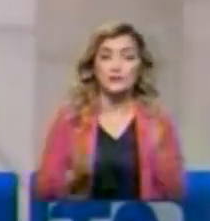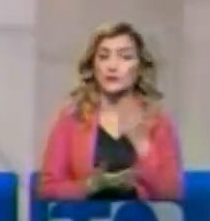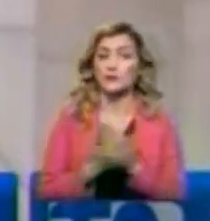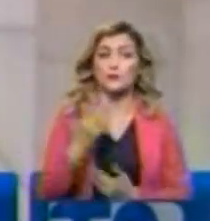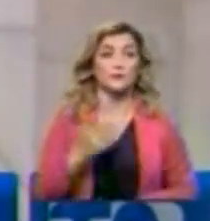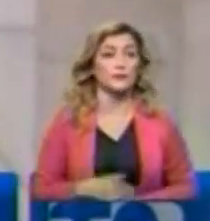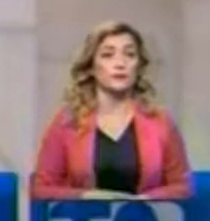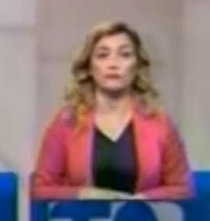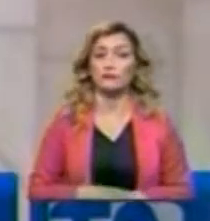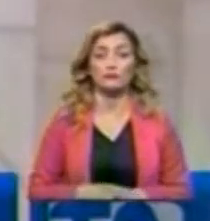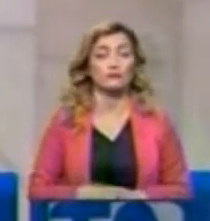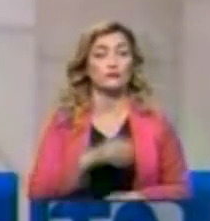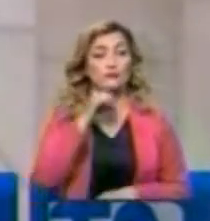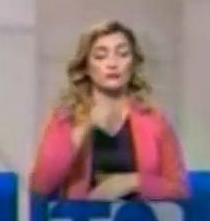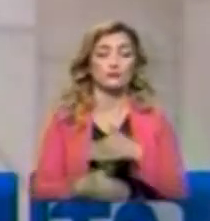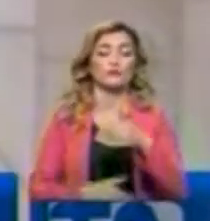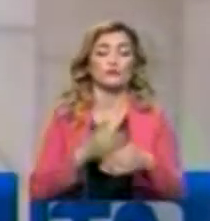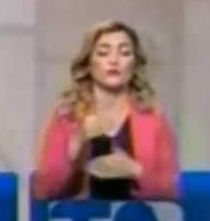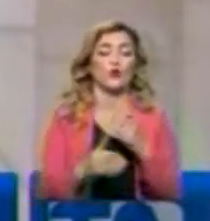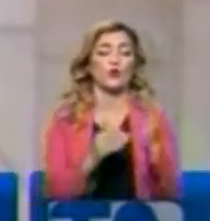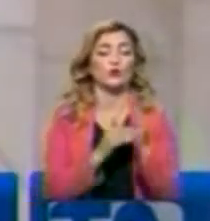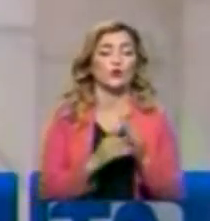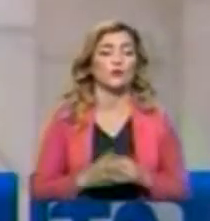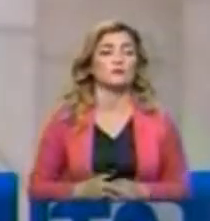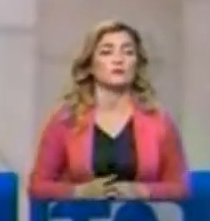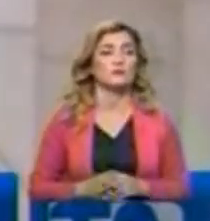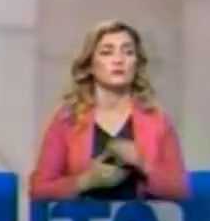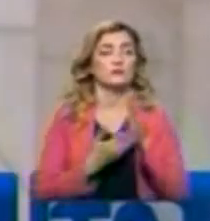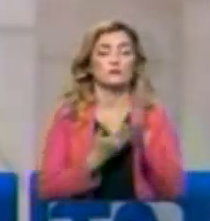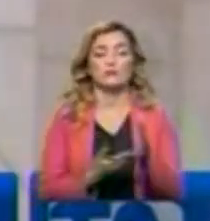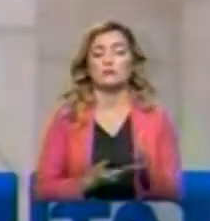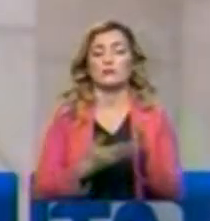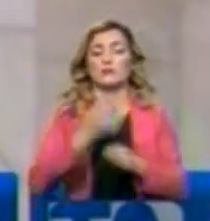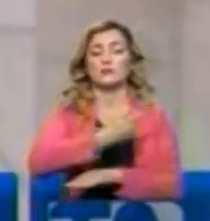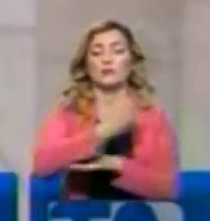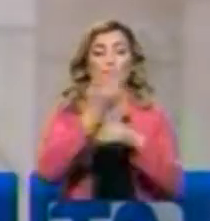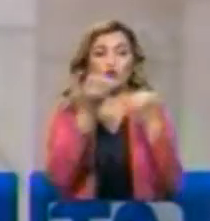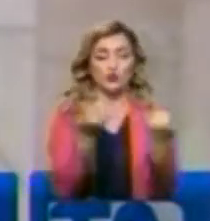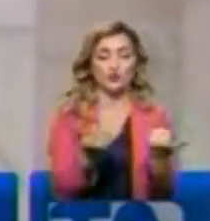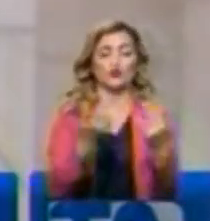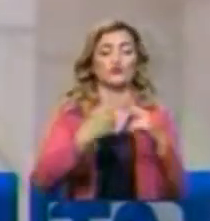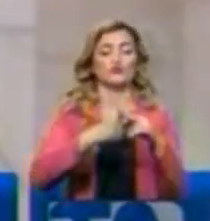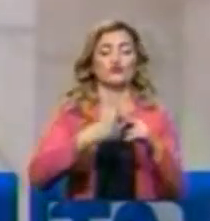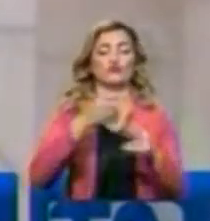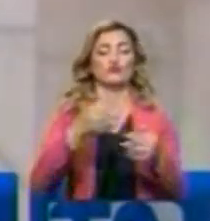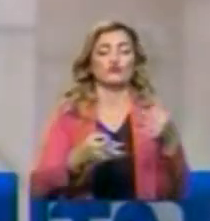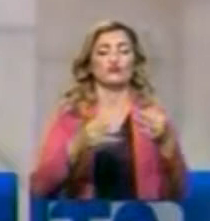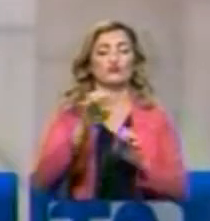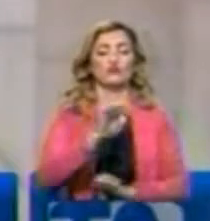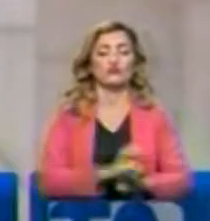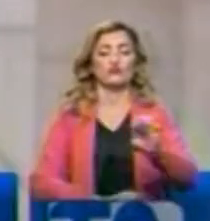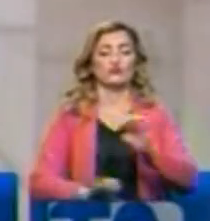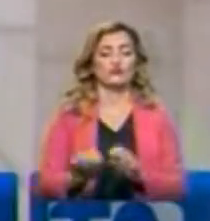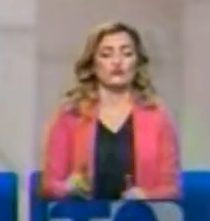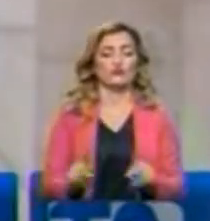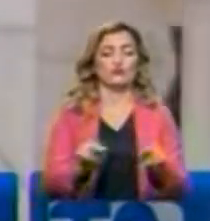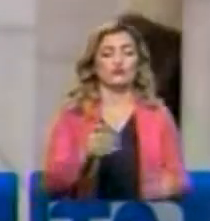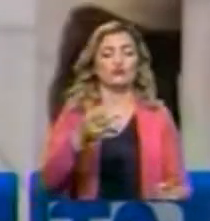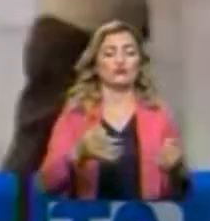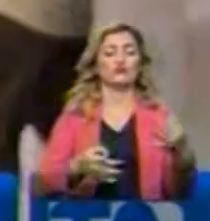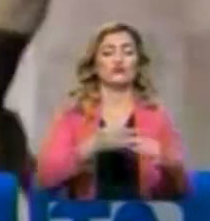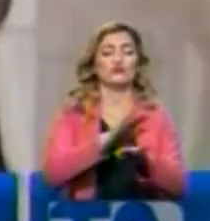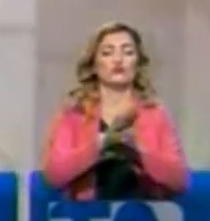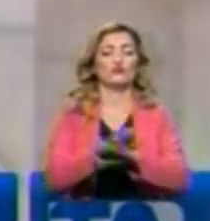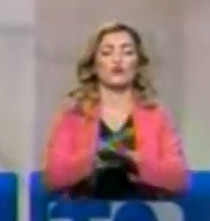fácil por los otros procesos que avanzan en su contra. Por ejemplo, el día de hoy se instala la audiencia evaluatoria y preparatoria de juicio en el